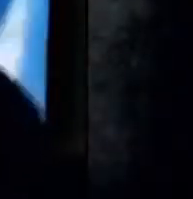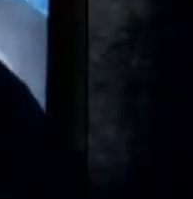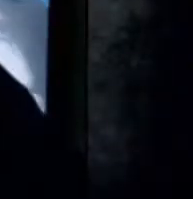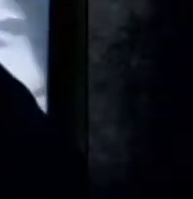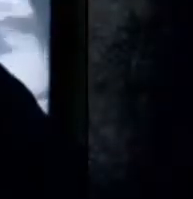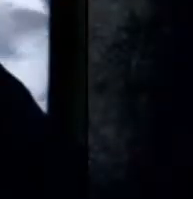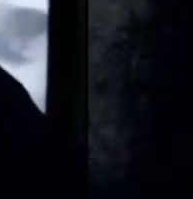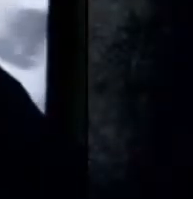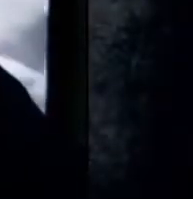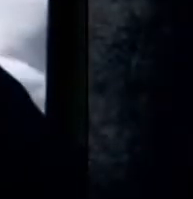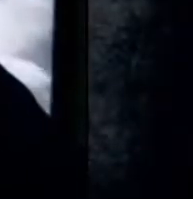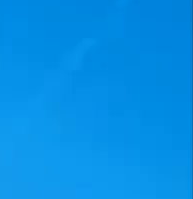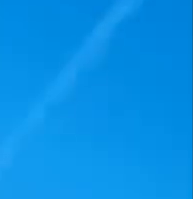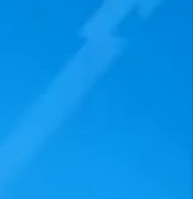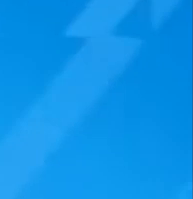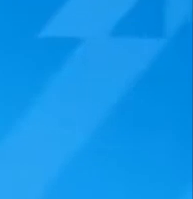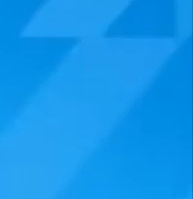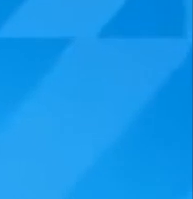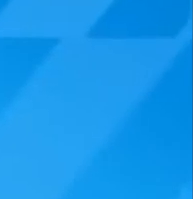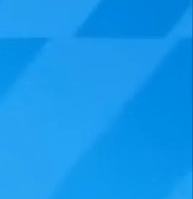muy buenas días